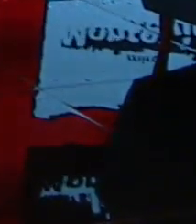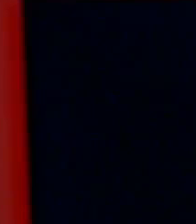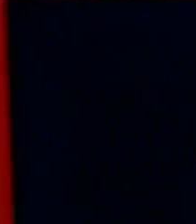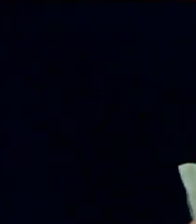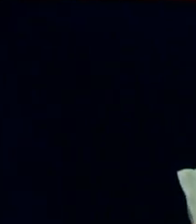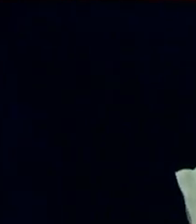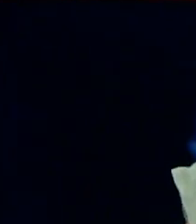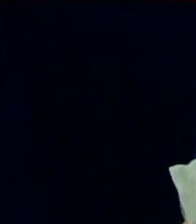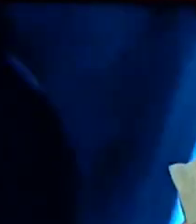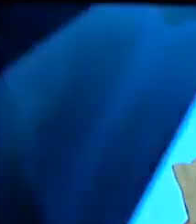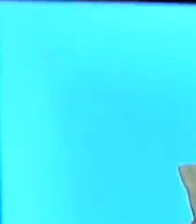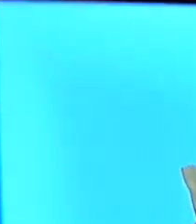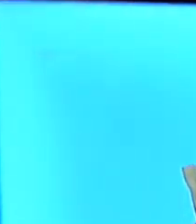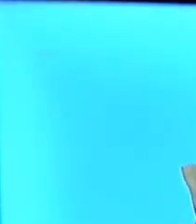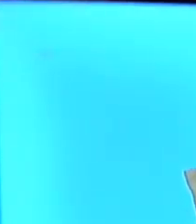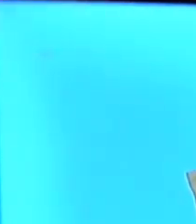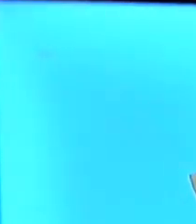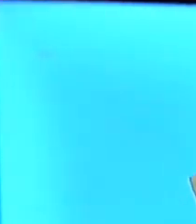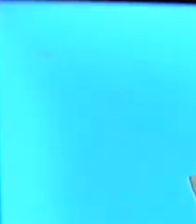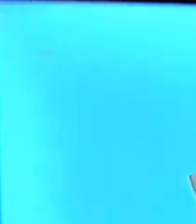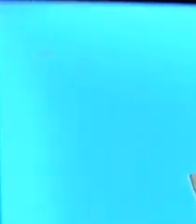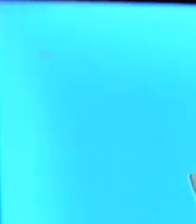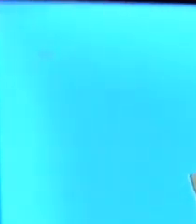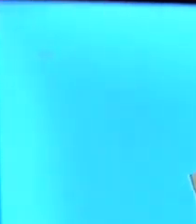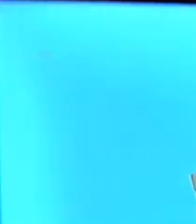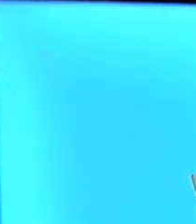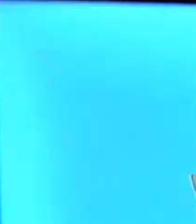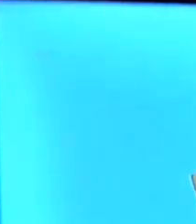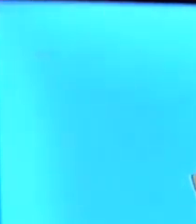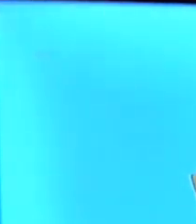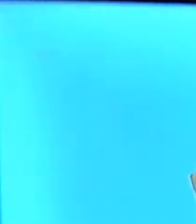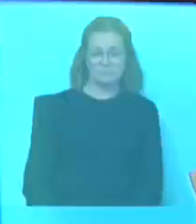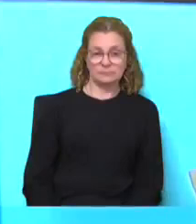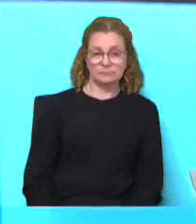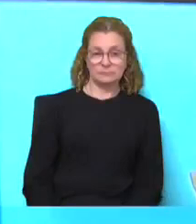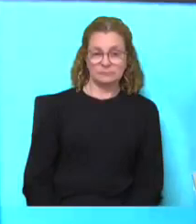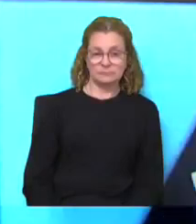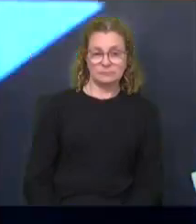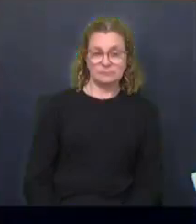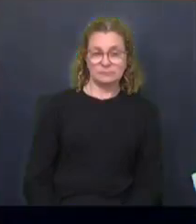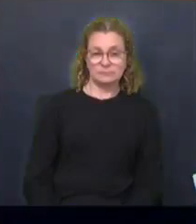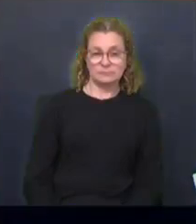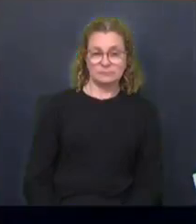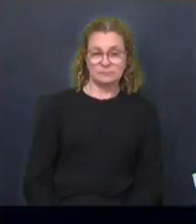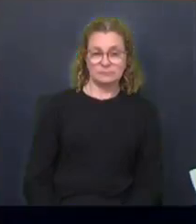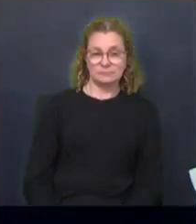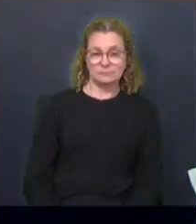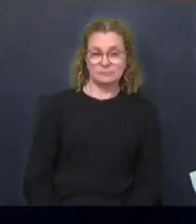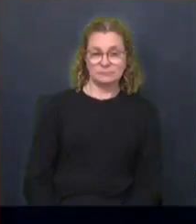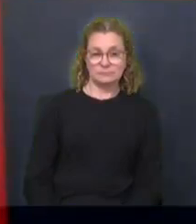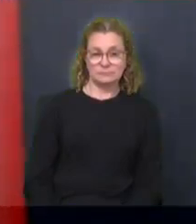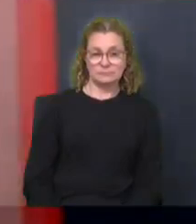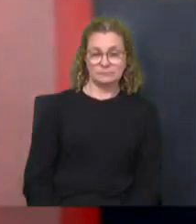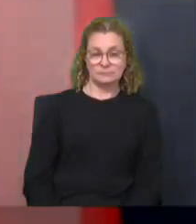8 canciones, que sí, bien como dice su nombre, como reza, el filo se mueven. A mí me dio esto de estar entrando un poco en la oscuridad y yendo a